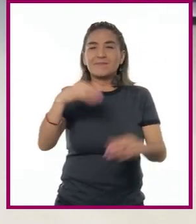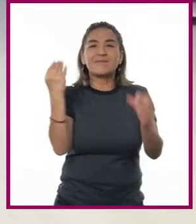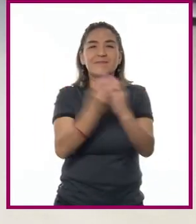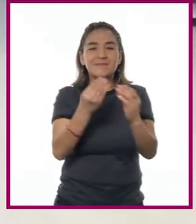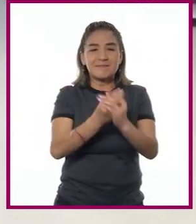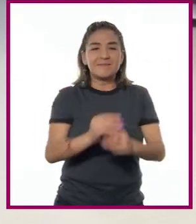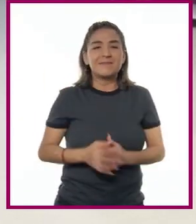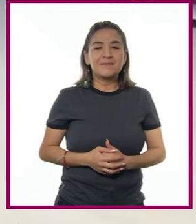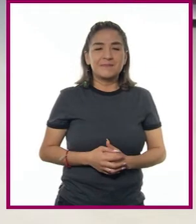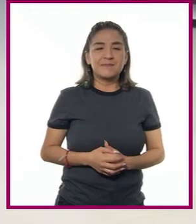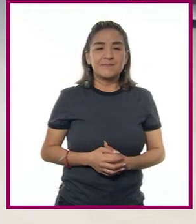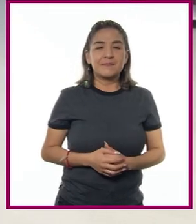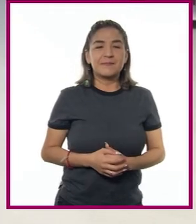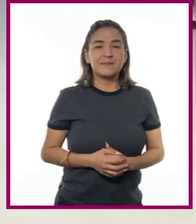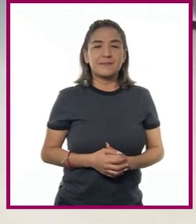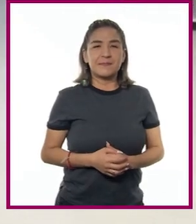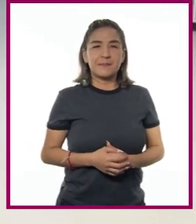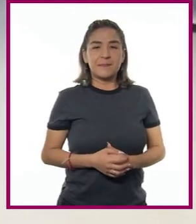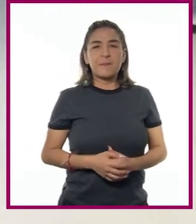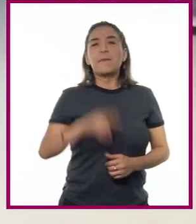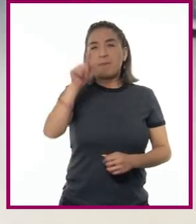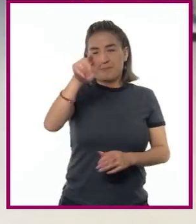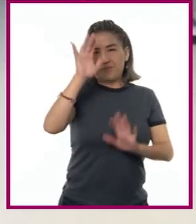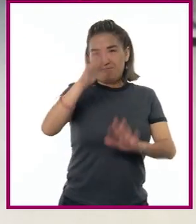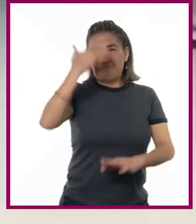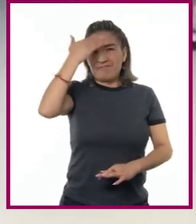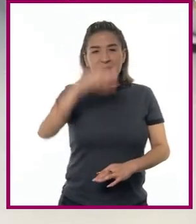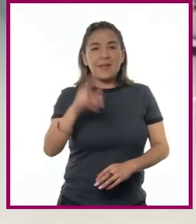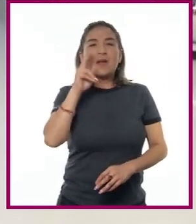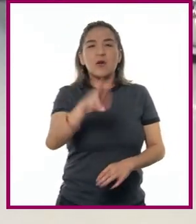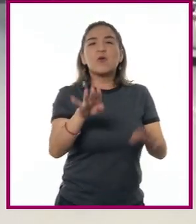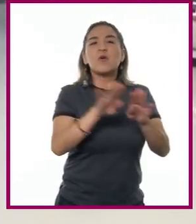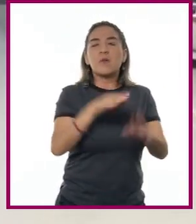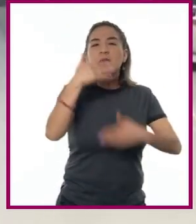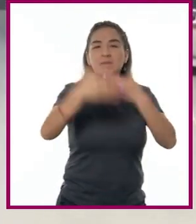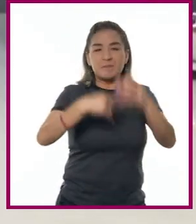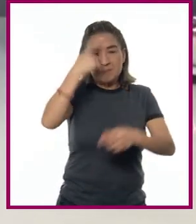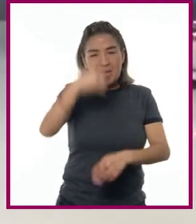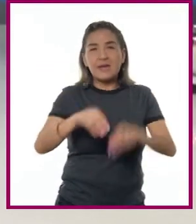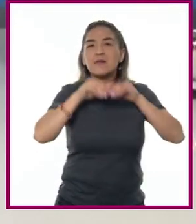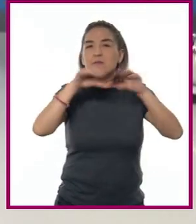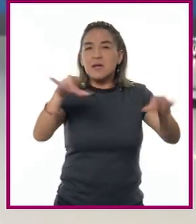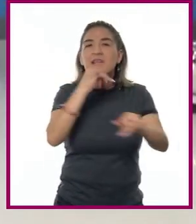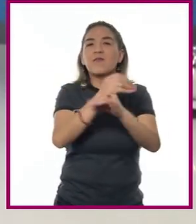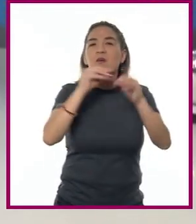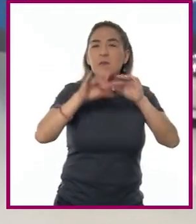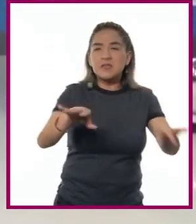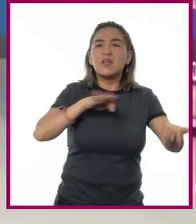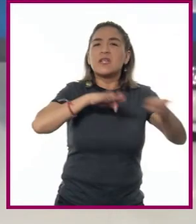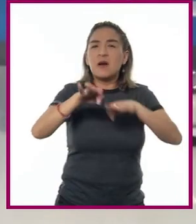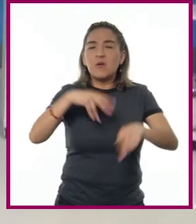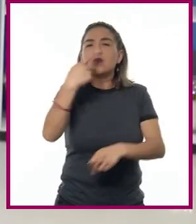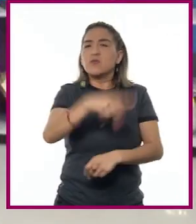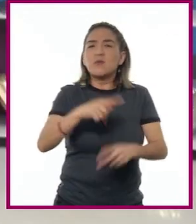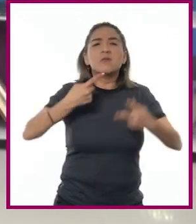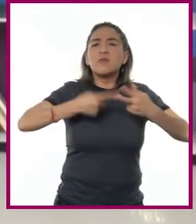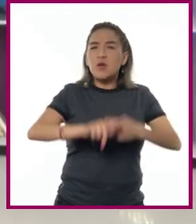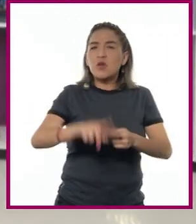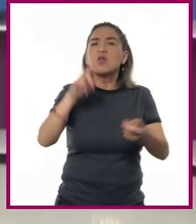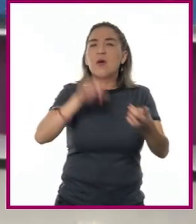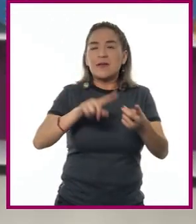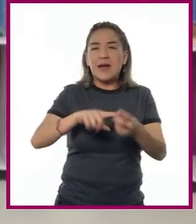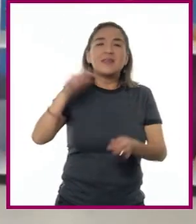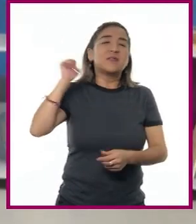sesión. Hemos podido conocer que la promoción de la transparencia y rendición de cuentas tiene sus orígenes en las